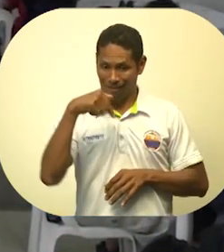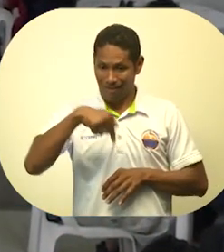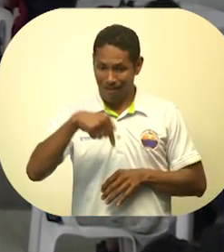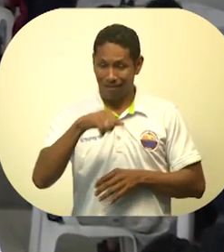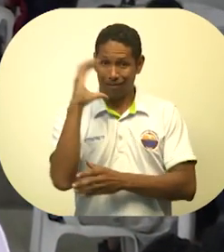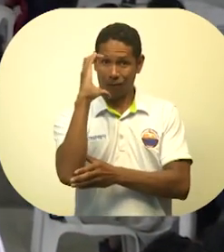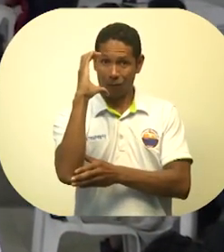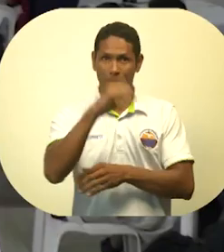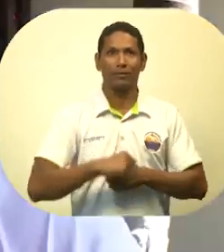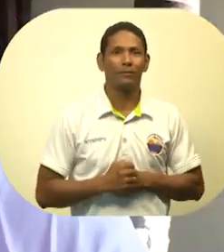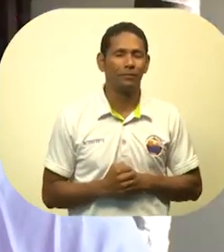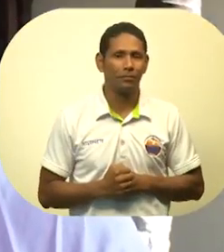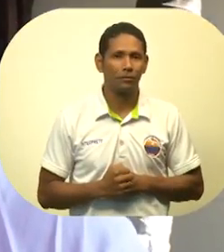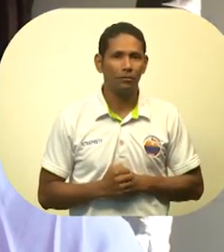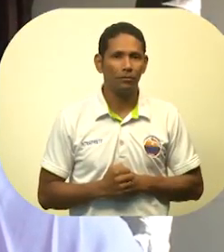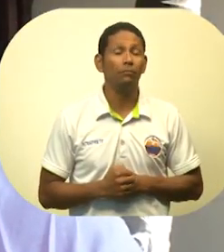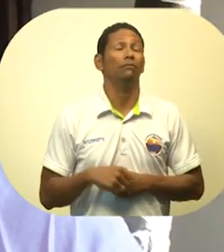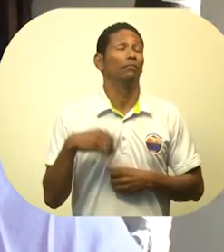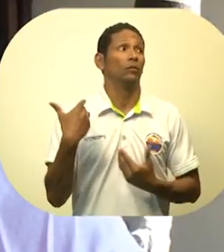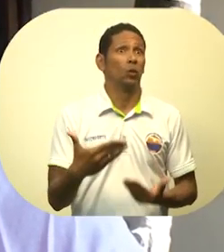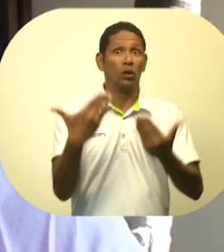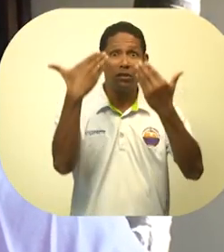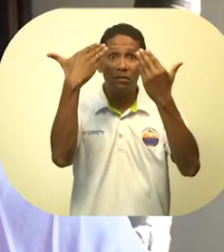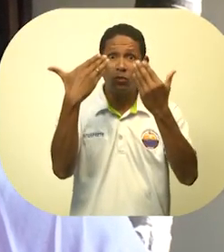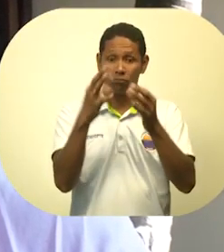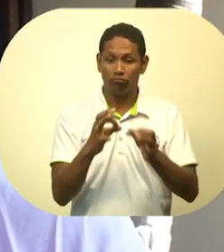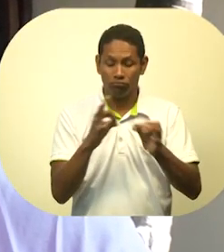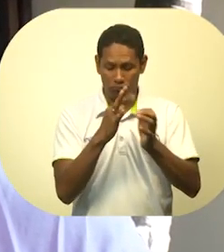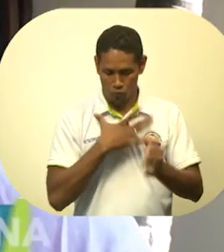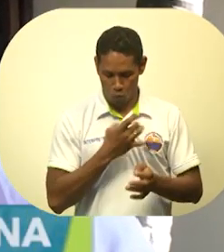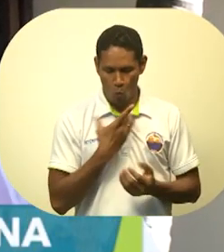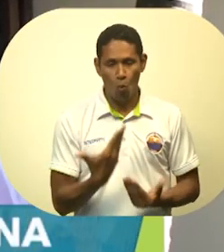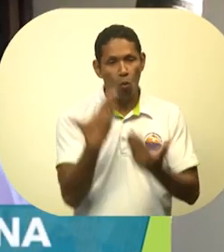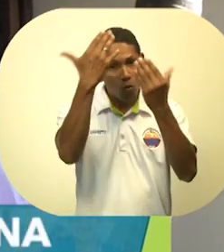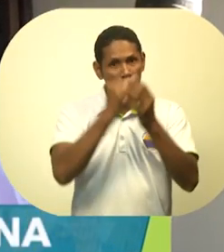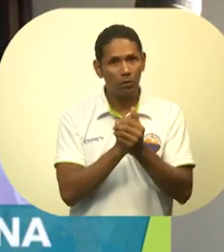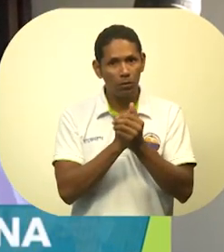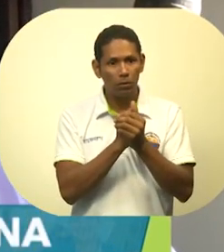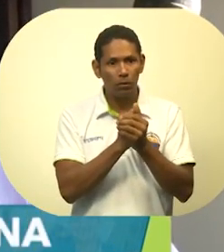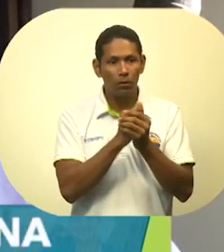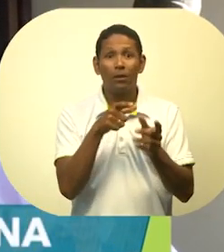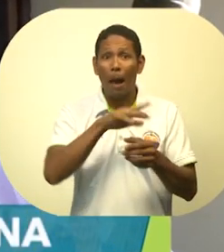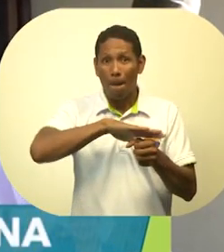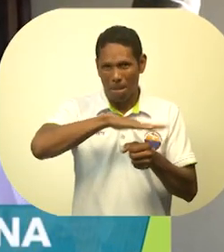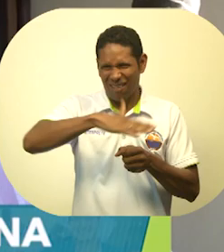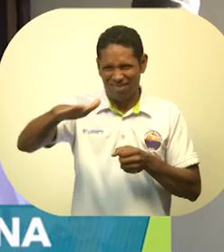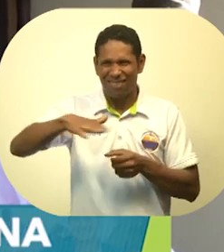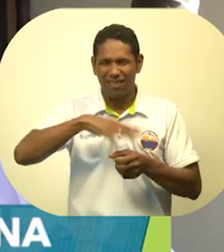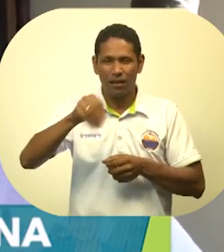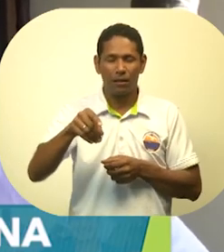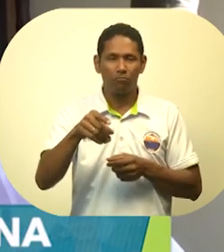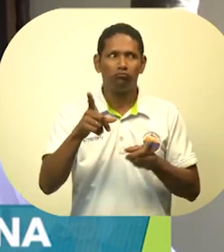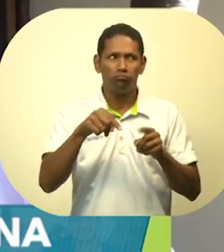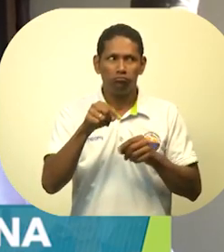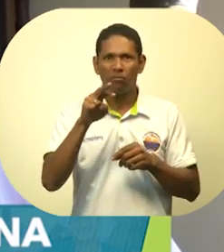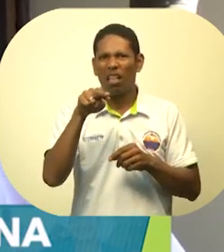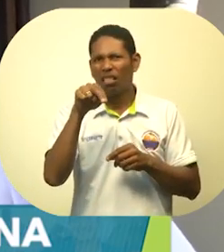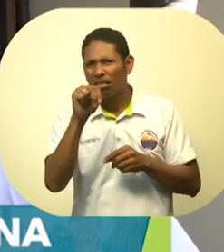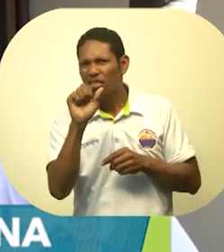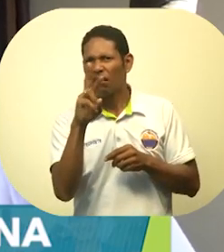acá en el país. Bueno, esto es maravilloso y es una gran oportunidad porque lo necesita una región como el Magdalena, como lo